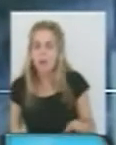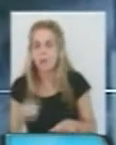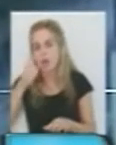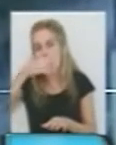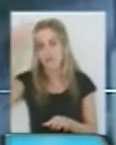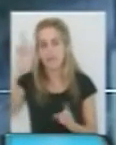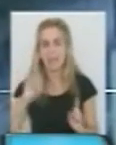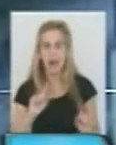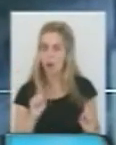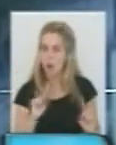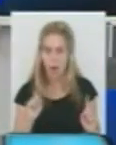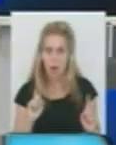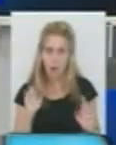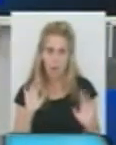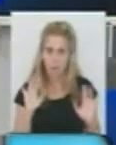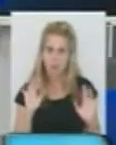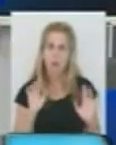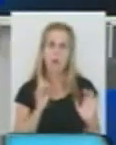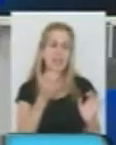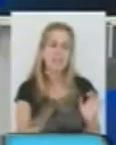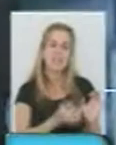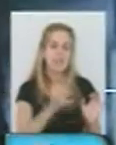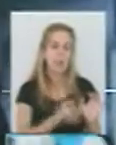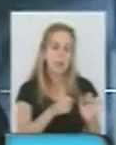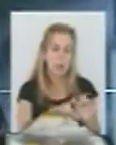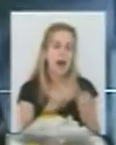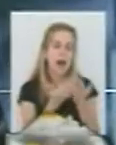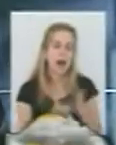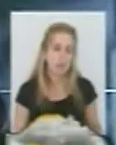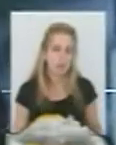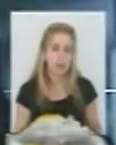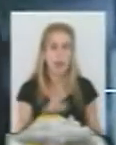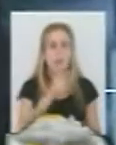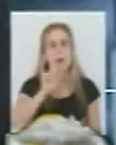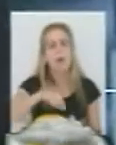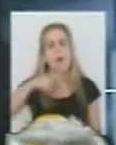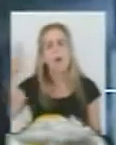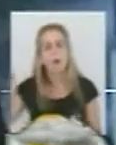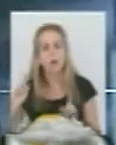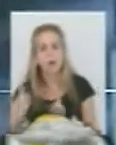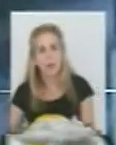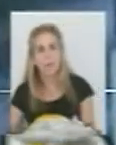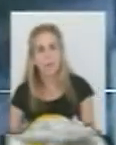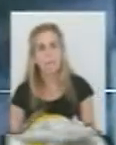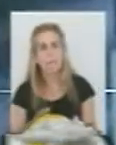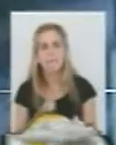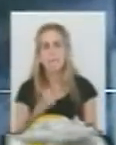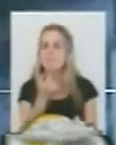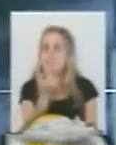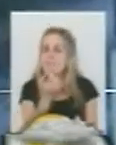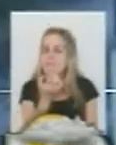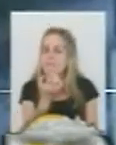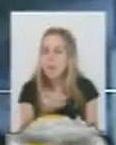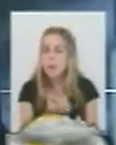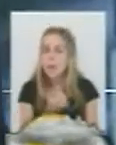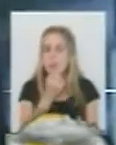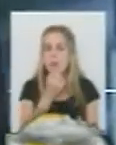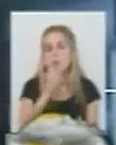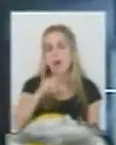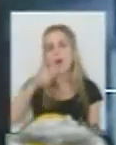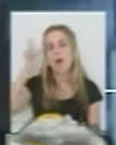renunció oficialmente, pero va a renunciar. Y me parece que va a haber otro escándalo. Otro escándalo casi institucional con